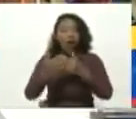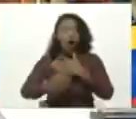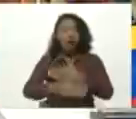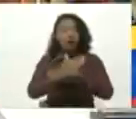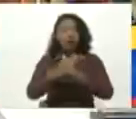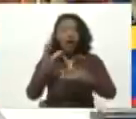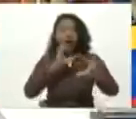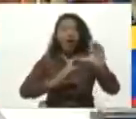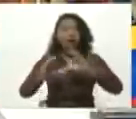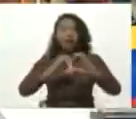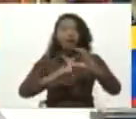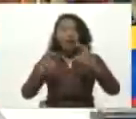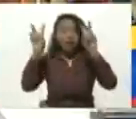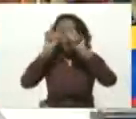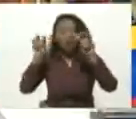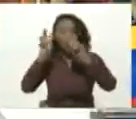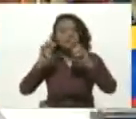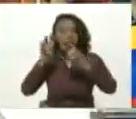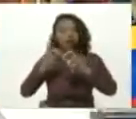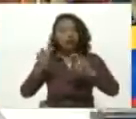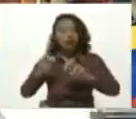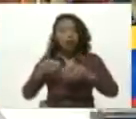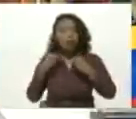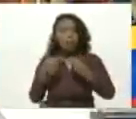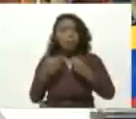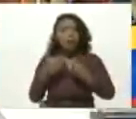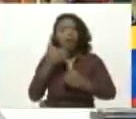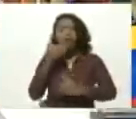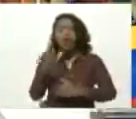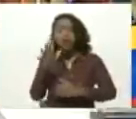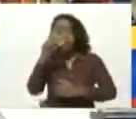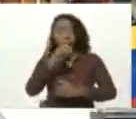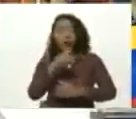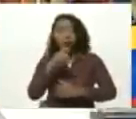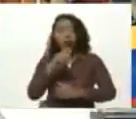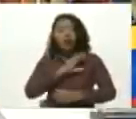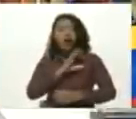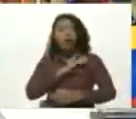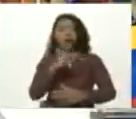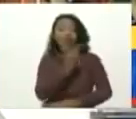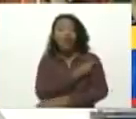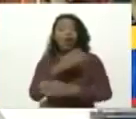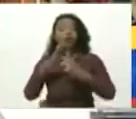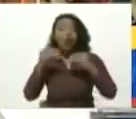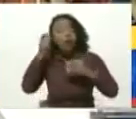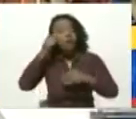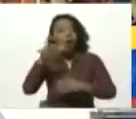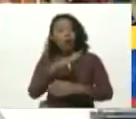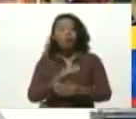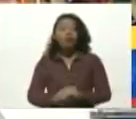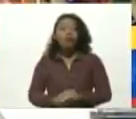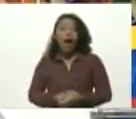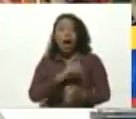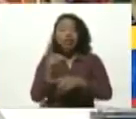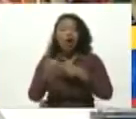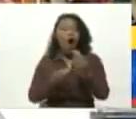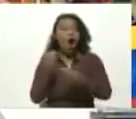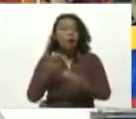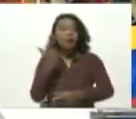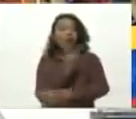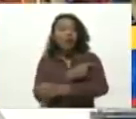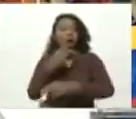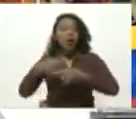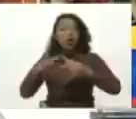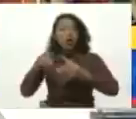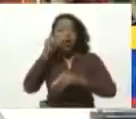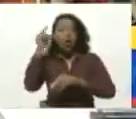de la ciencia, la investigación, para que el próximo año tengamos vacunas para toda la población. Así como se vacuna a los niños